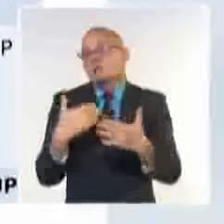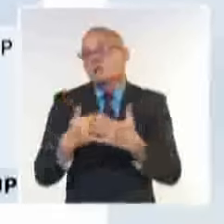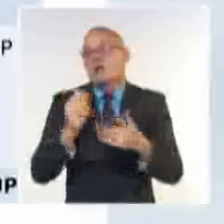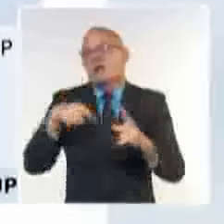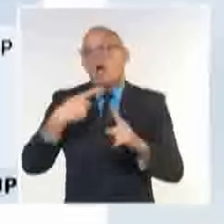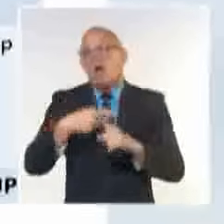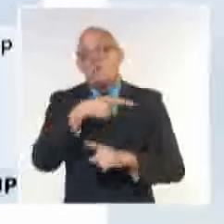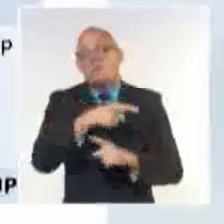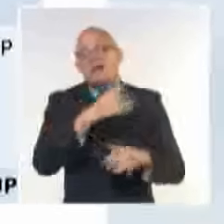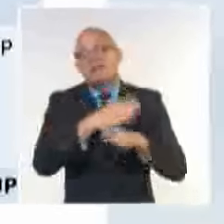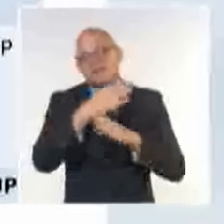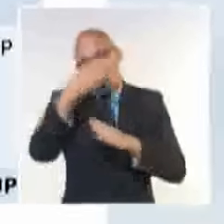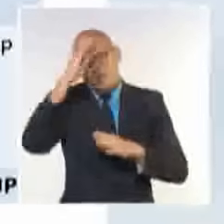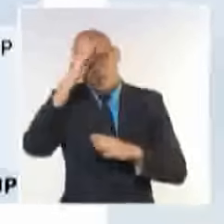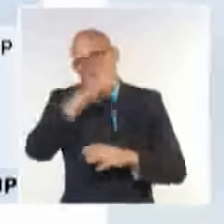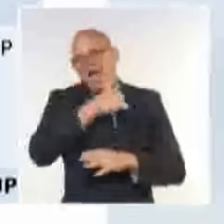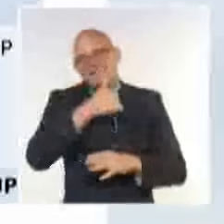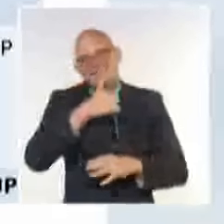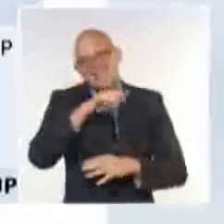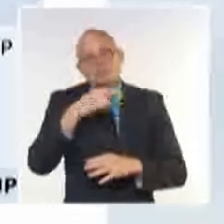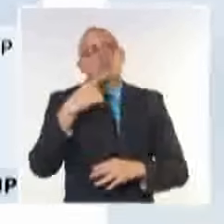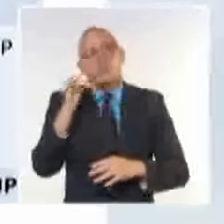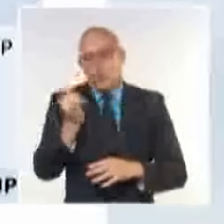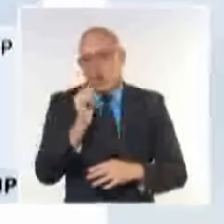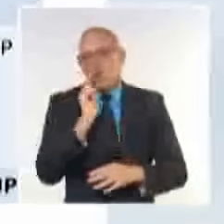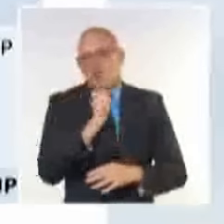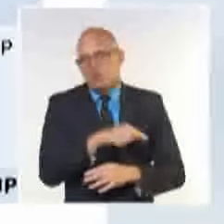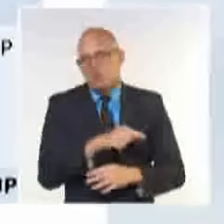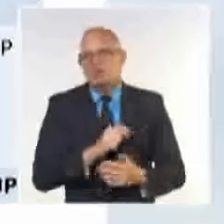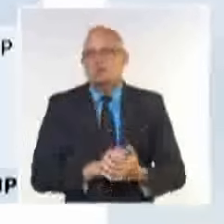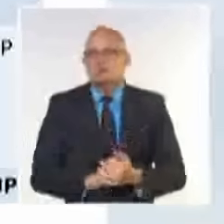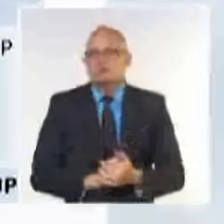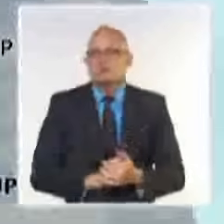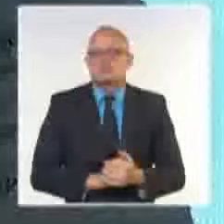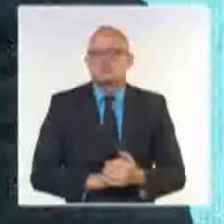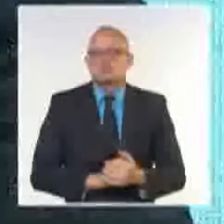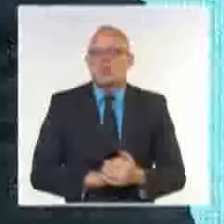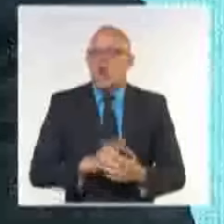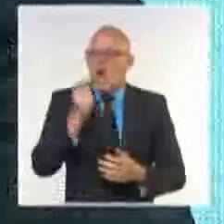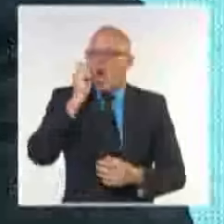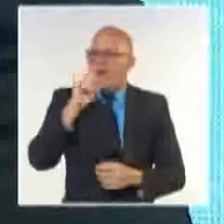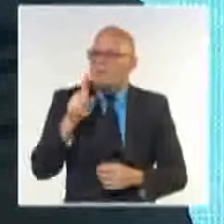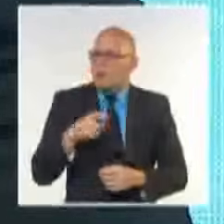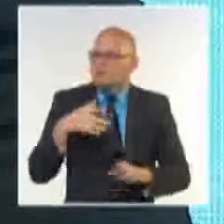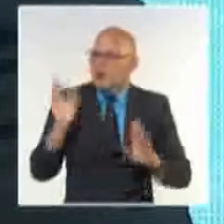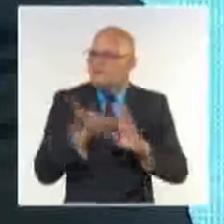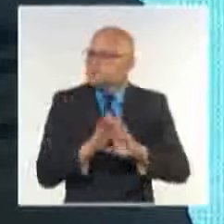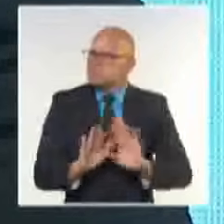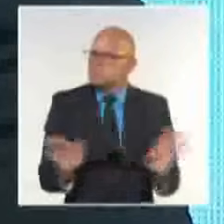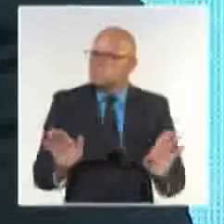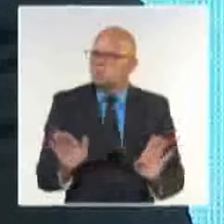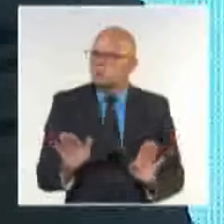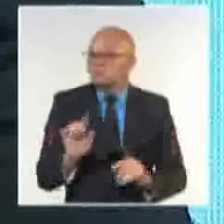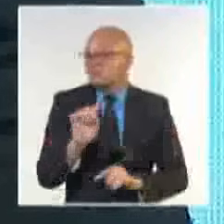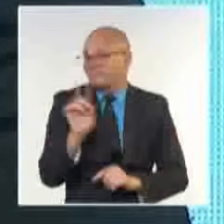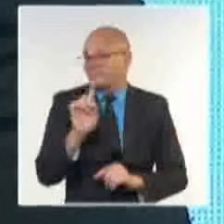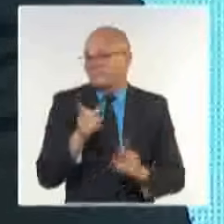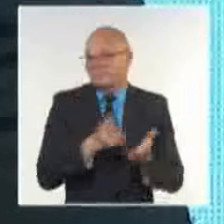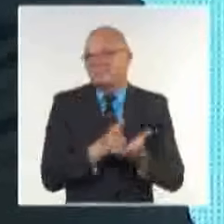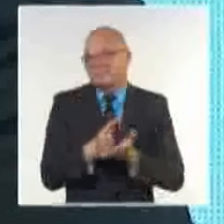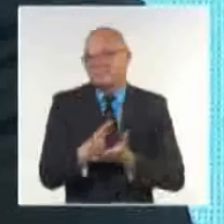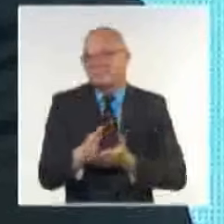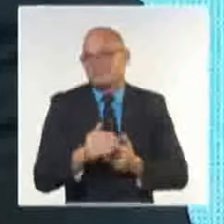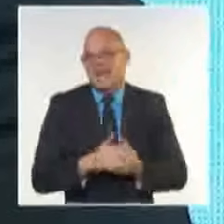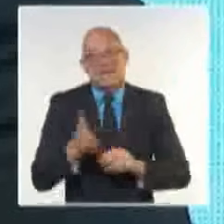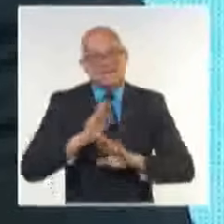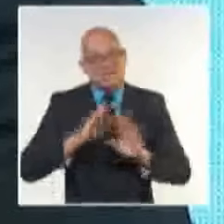viceministro? No, ¿Qué más nosotros realizamos un proceso. Primero indicamos, las aplicaciones de las medidas disciplinarias que conllevaban. Y